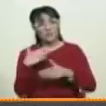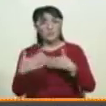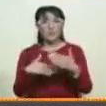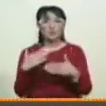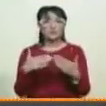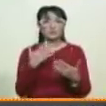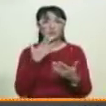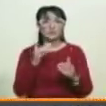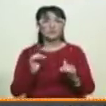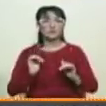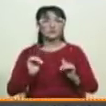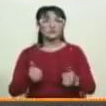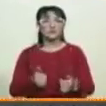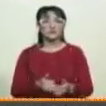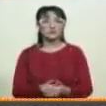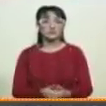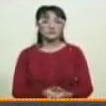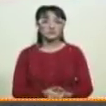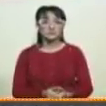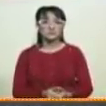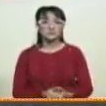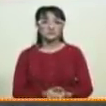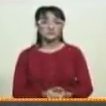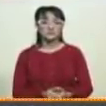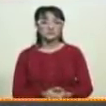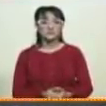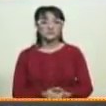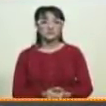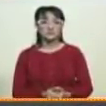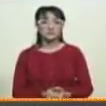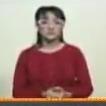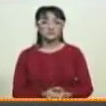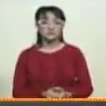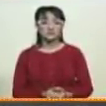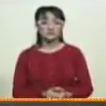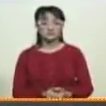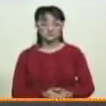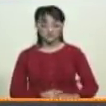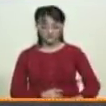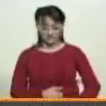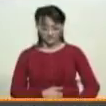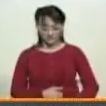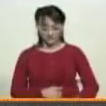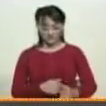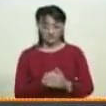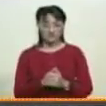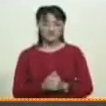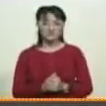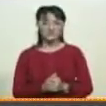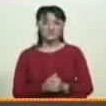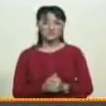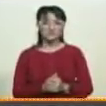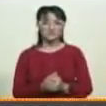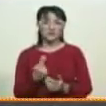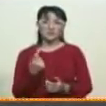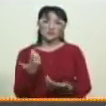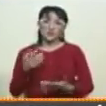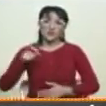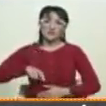si se iniciara en Venezuela? Me parece que el diálogo y un diálogo nacional amplio es no solo